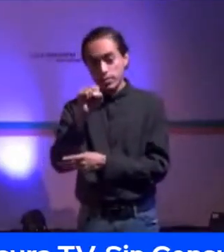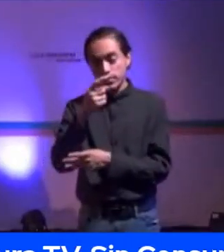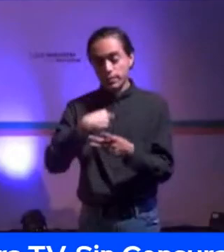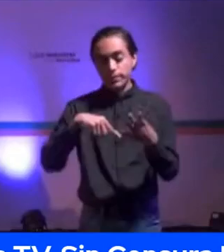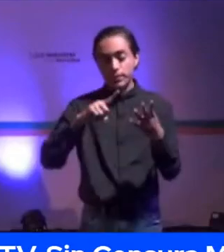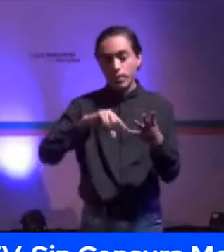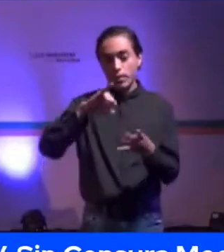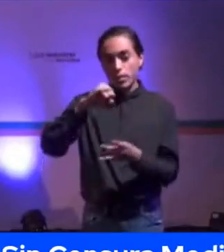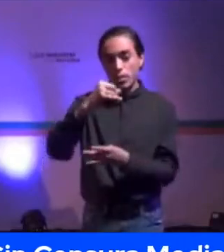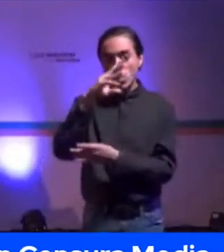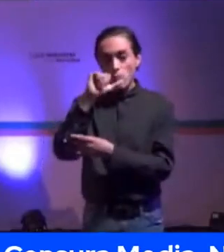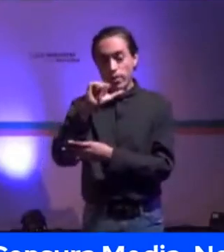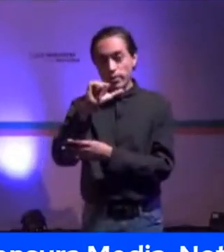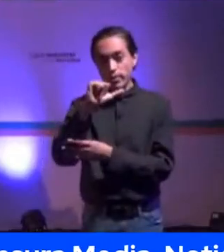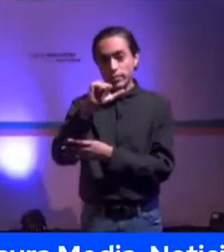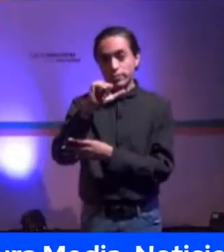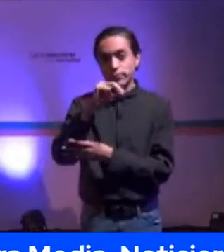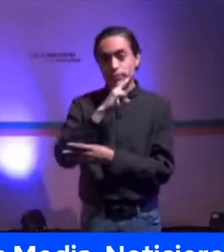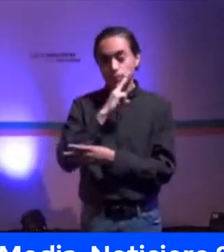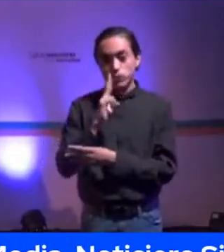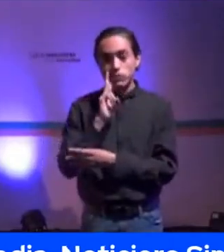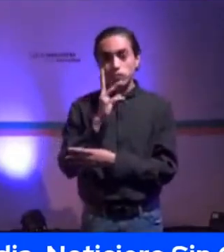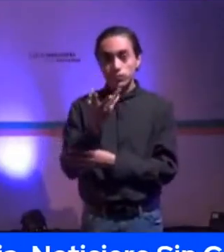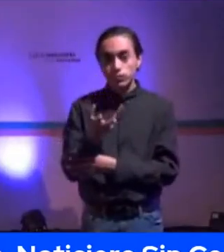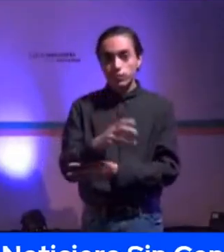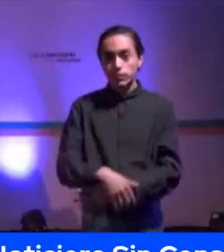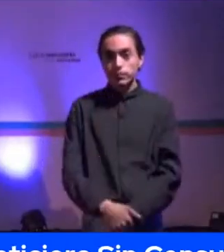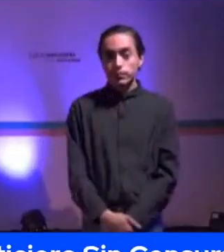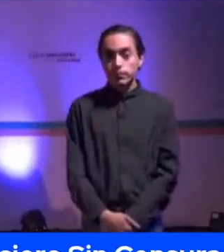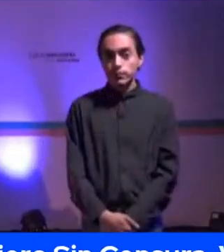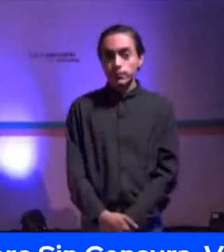Juca Noticias,